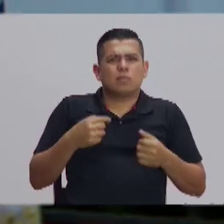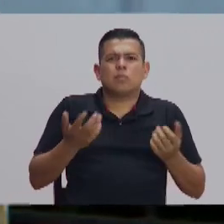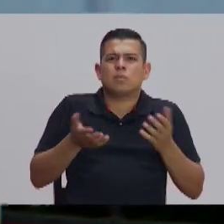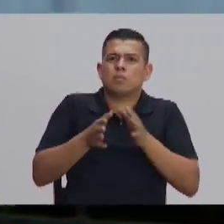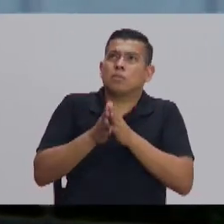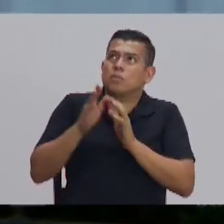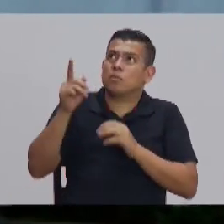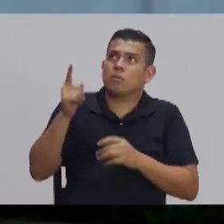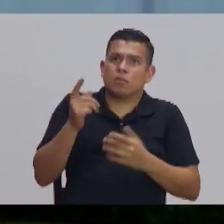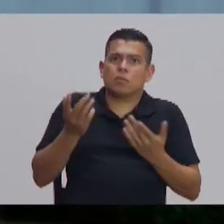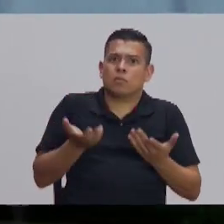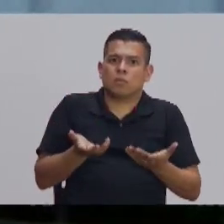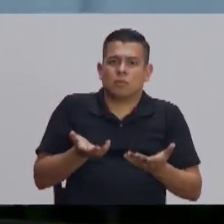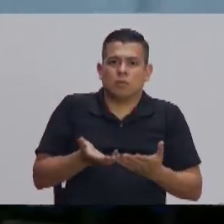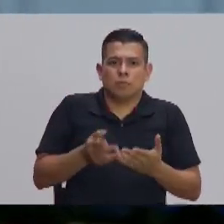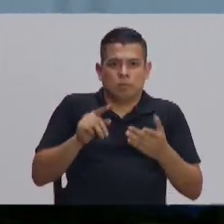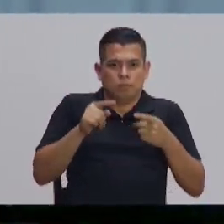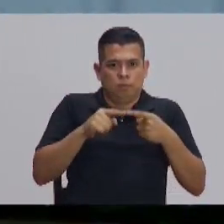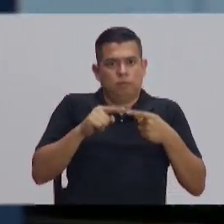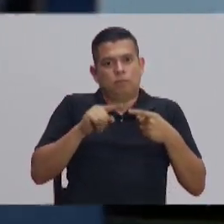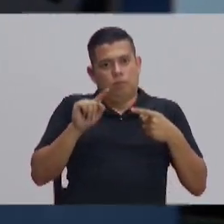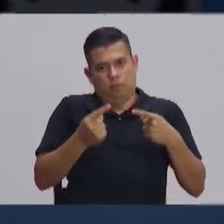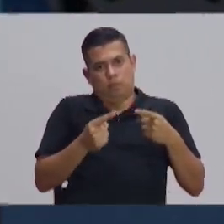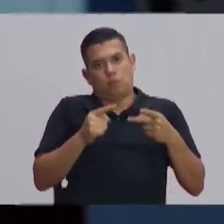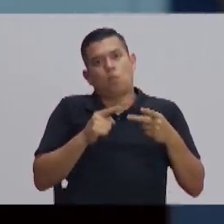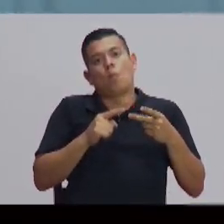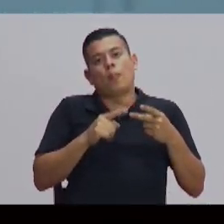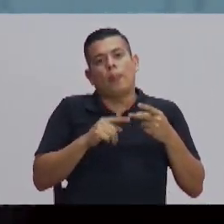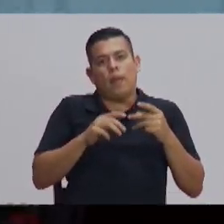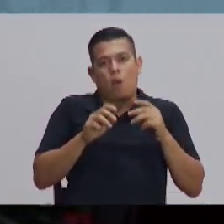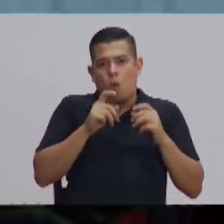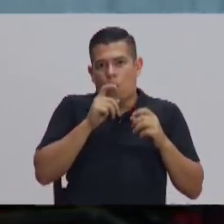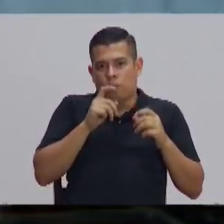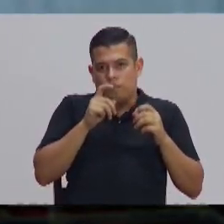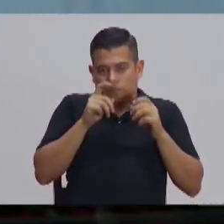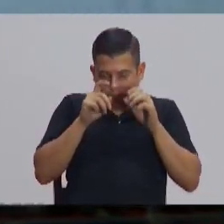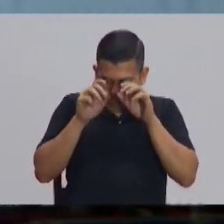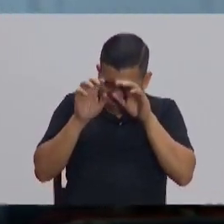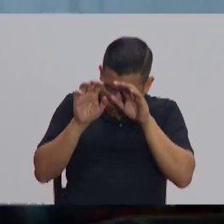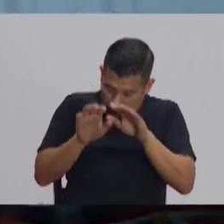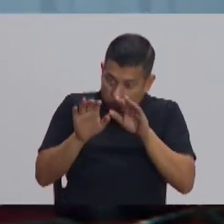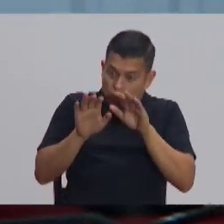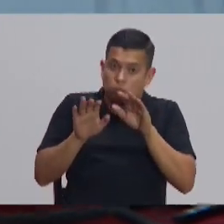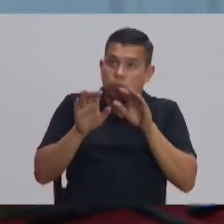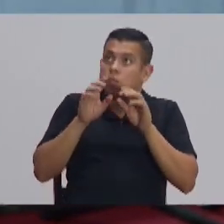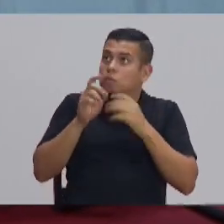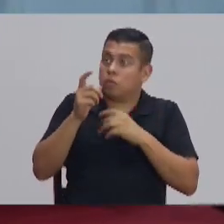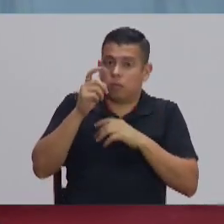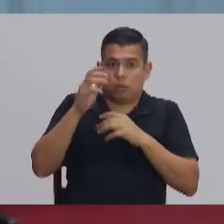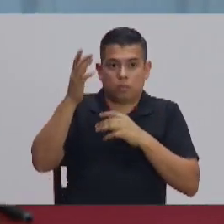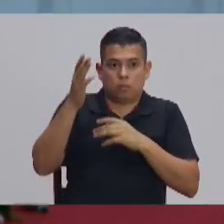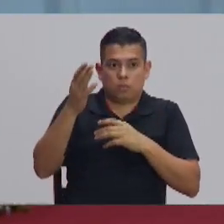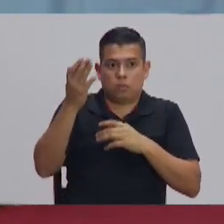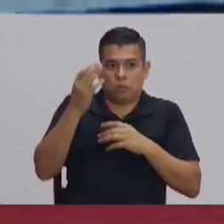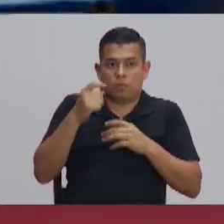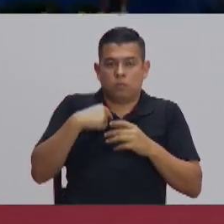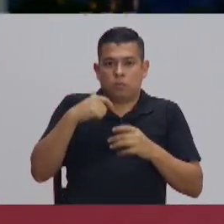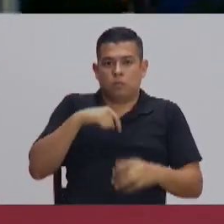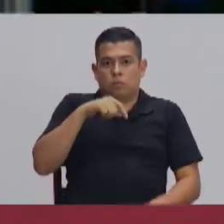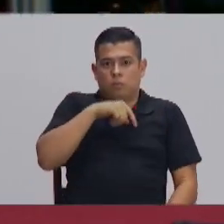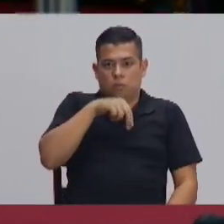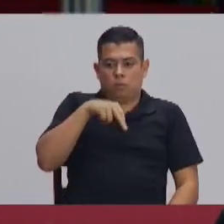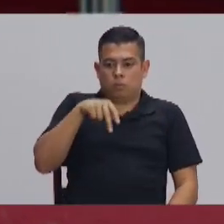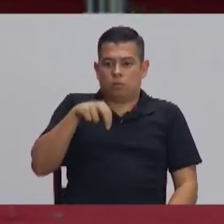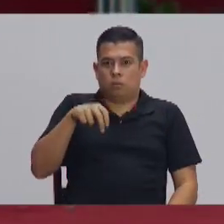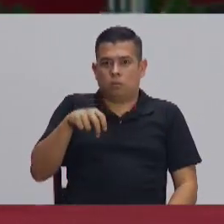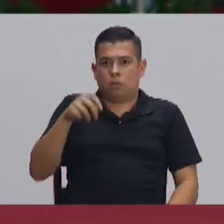voy a invocar el maná para ti en primer lugar tenemos que humillarnos hermanos y humillarnos y bajarnos